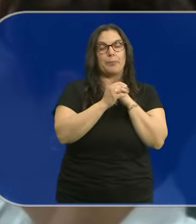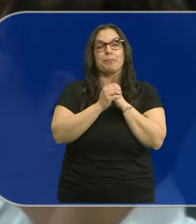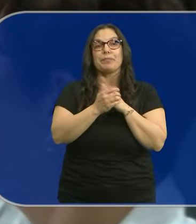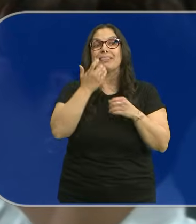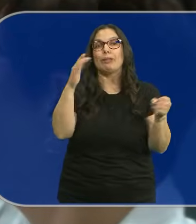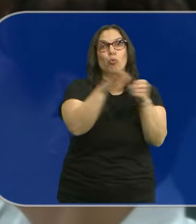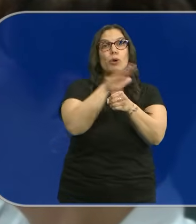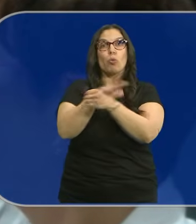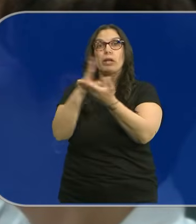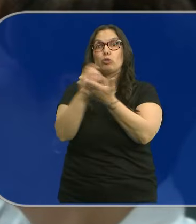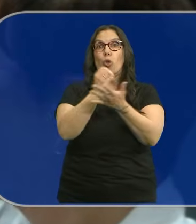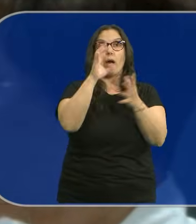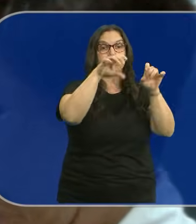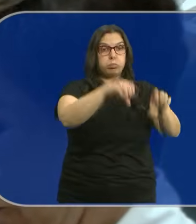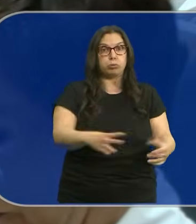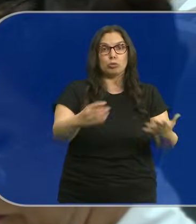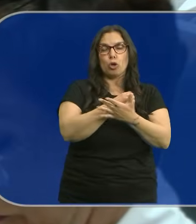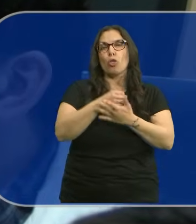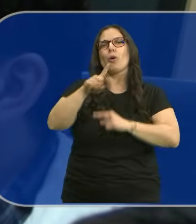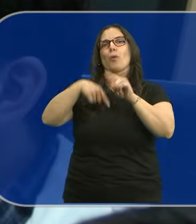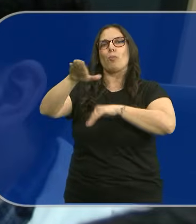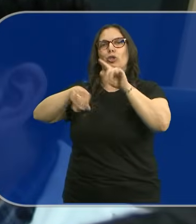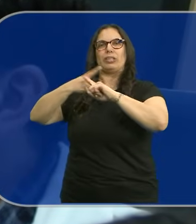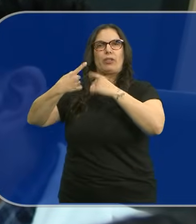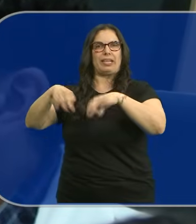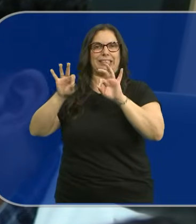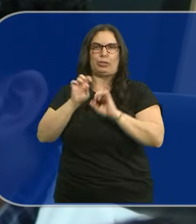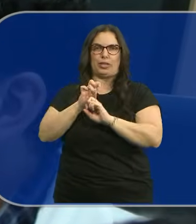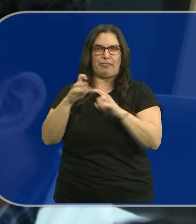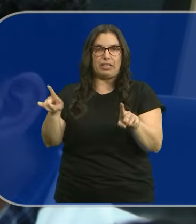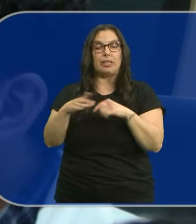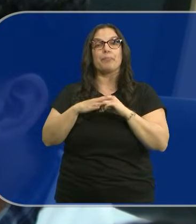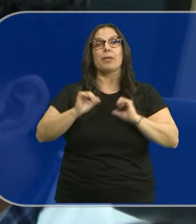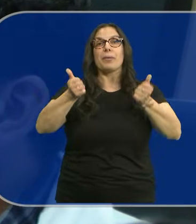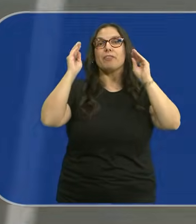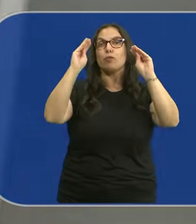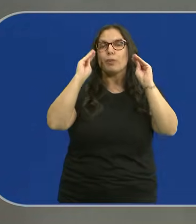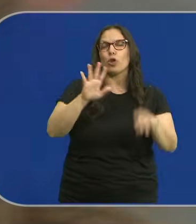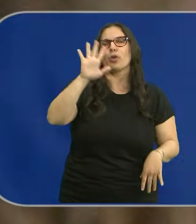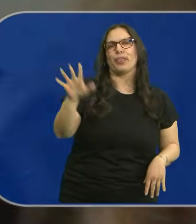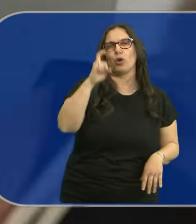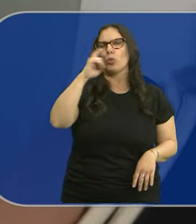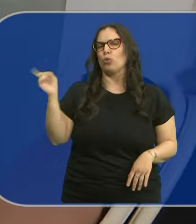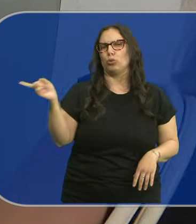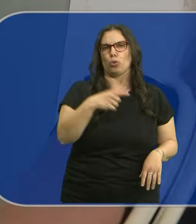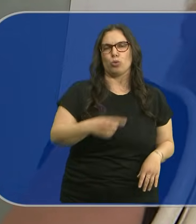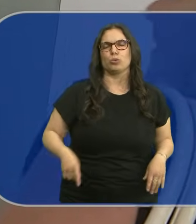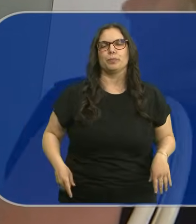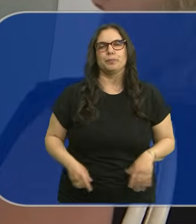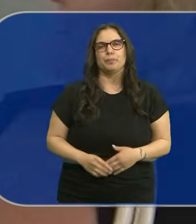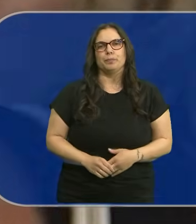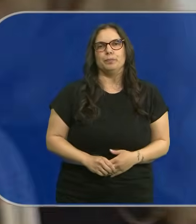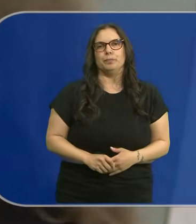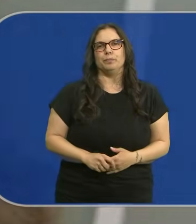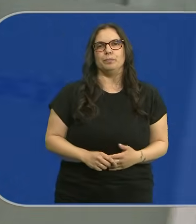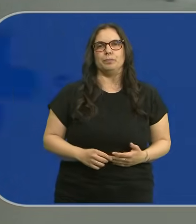se cubren todas, no hará falta convocatoria extraordinaria. El inicio del periodo formativo será el 5 de junio para todos los